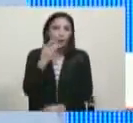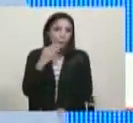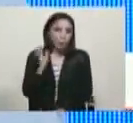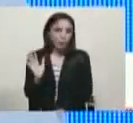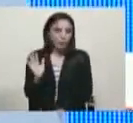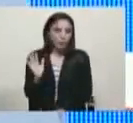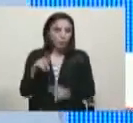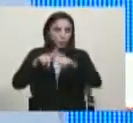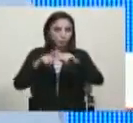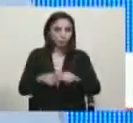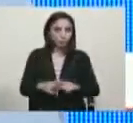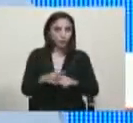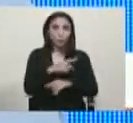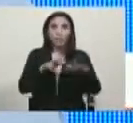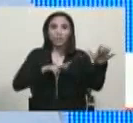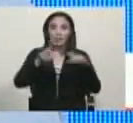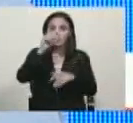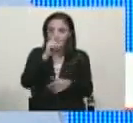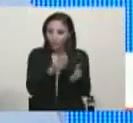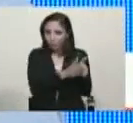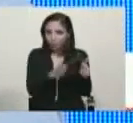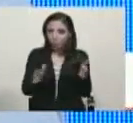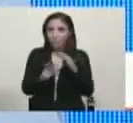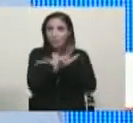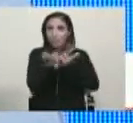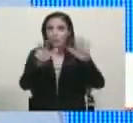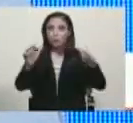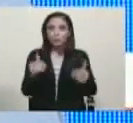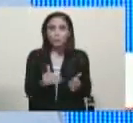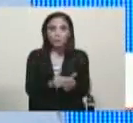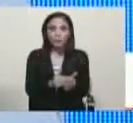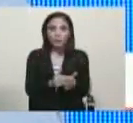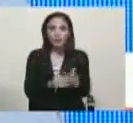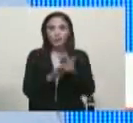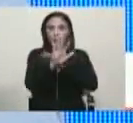estamos hablando en 13 años de